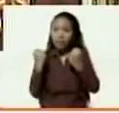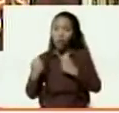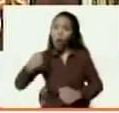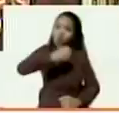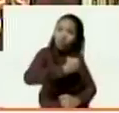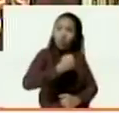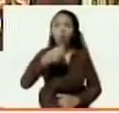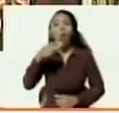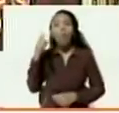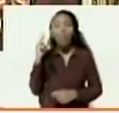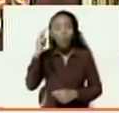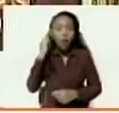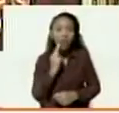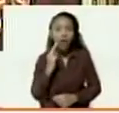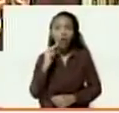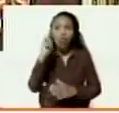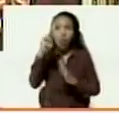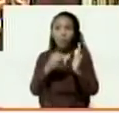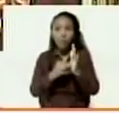Bolivariano 2020.